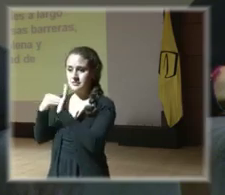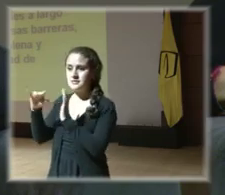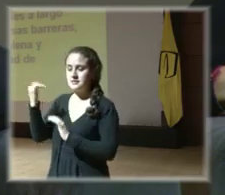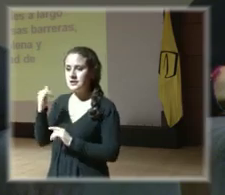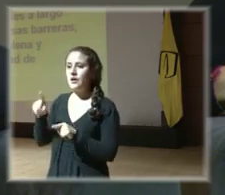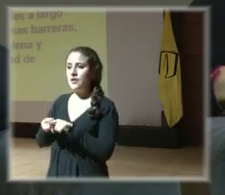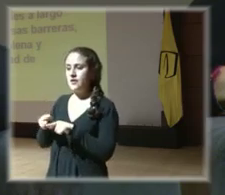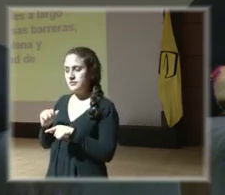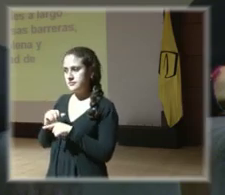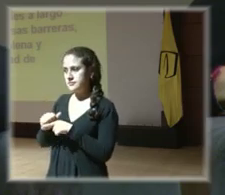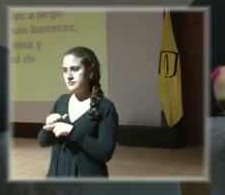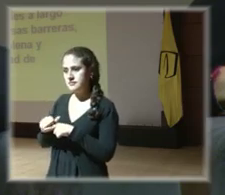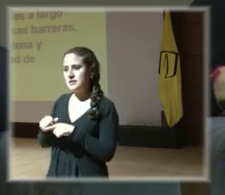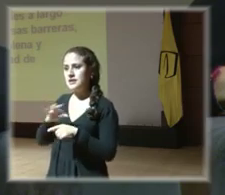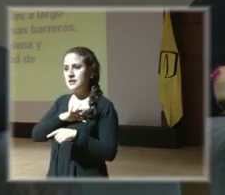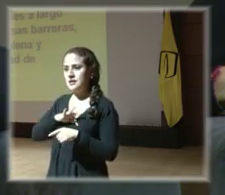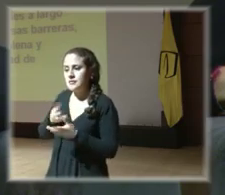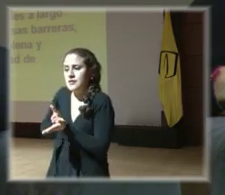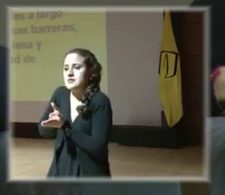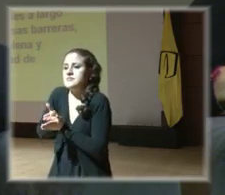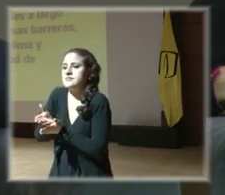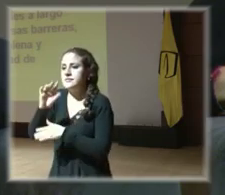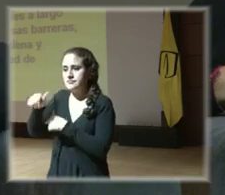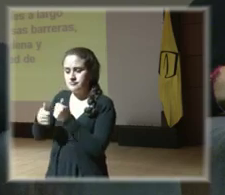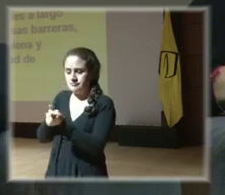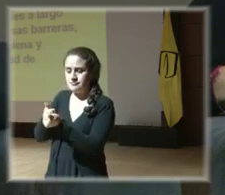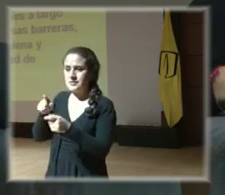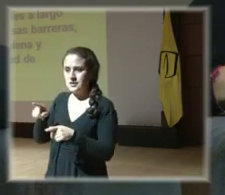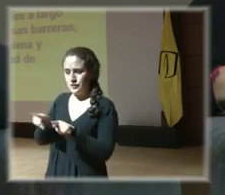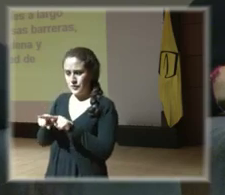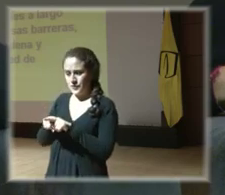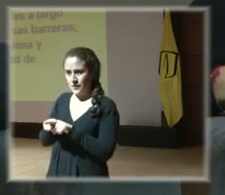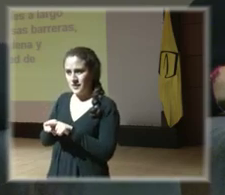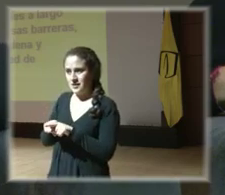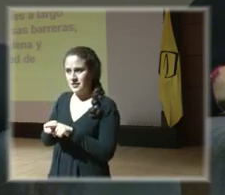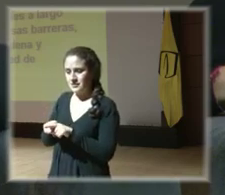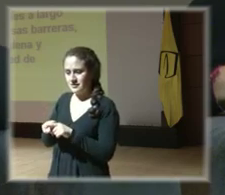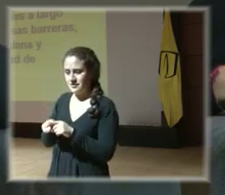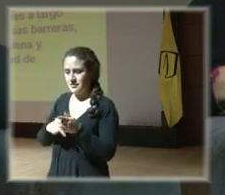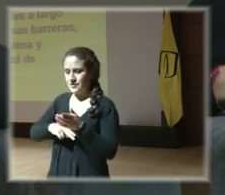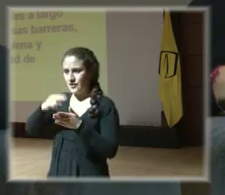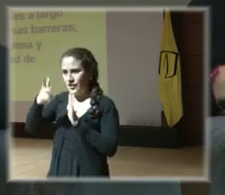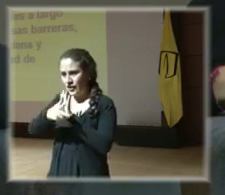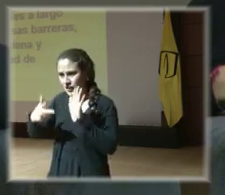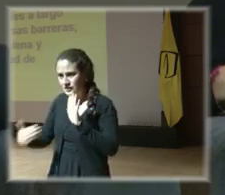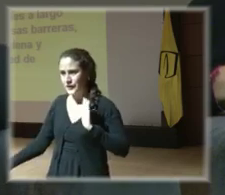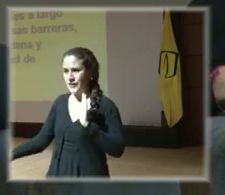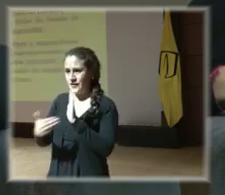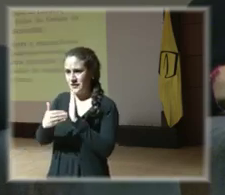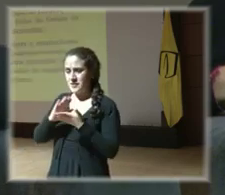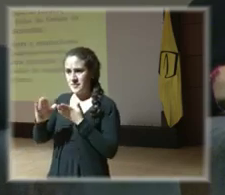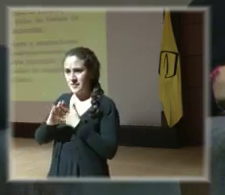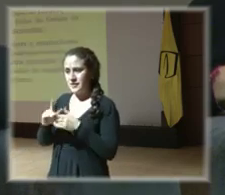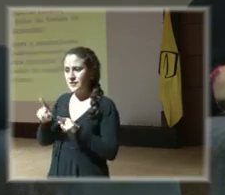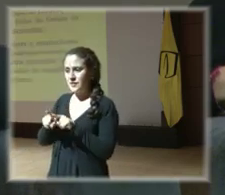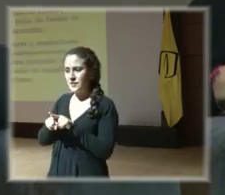internamiento que se puede prolongar indefinidamente, ¿no? Eso además viola toda la misma constitución, porque no es posible que hayan